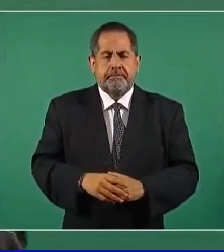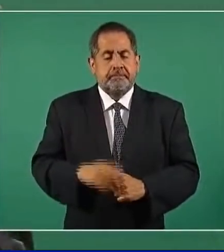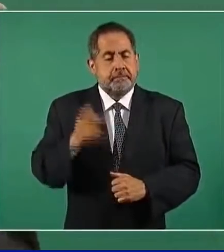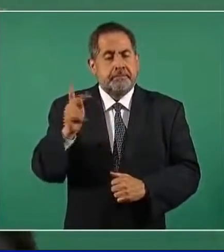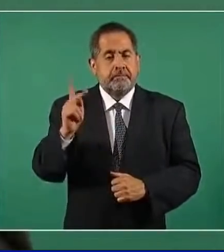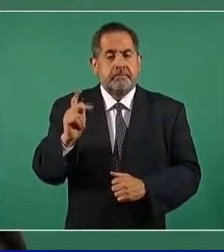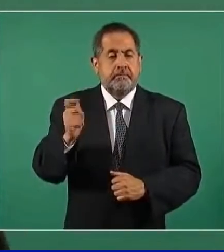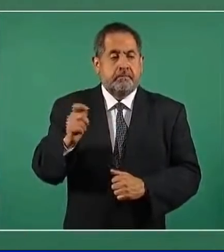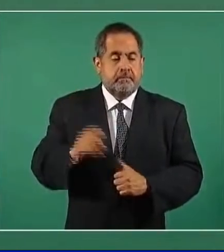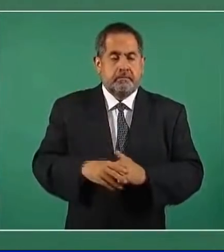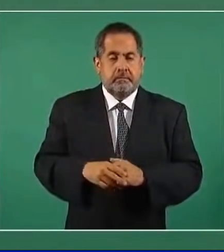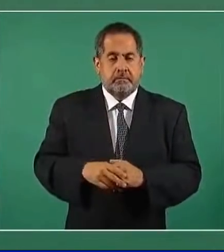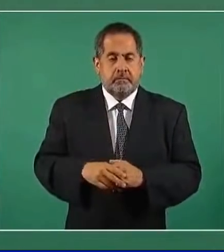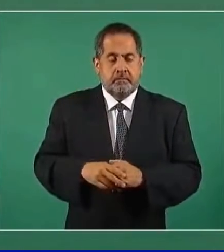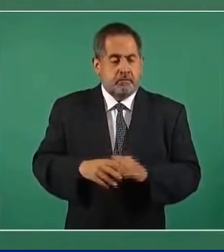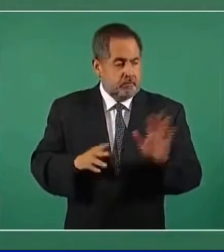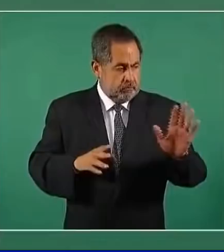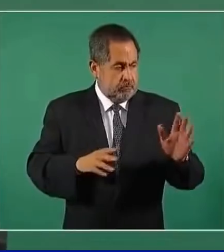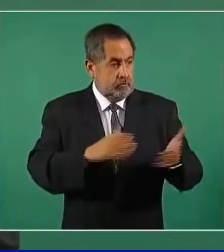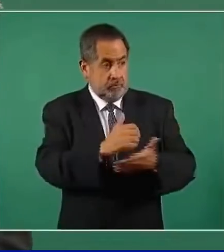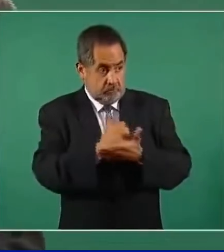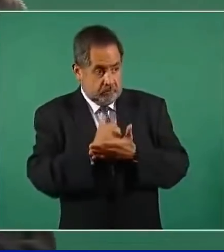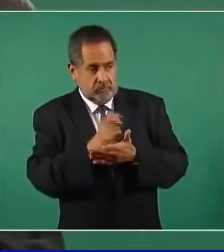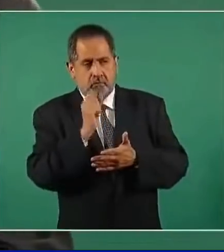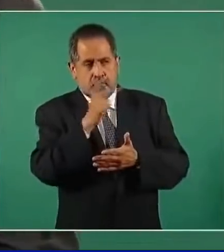pero he puesto como condición